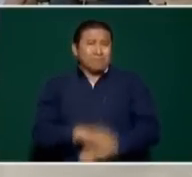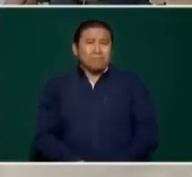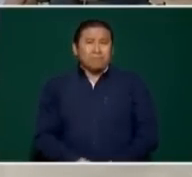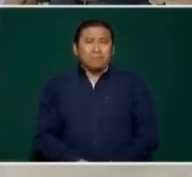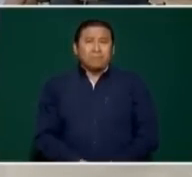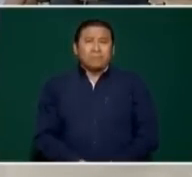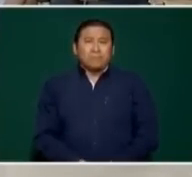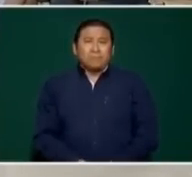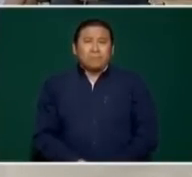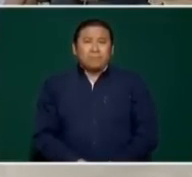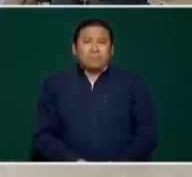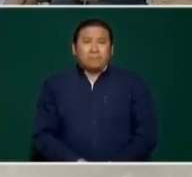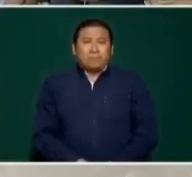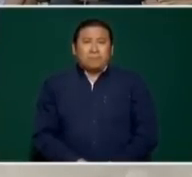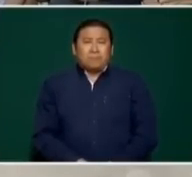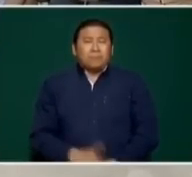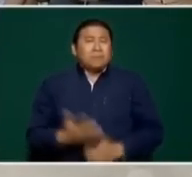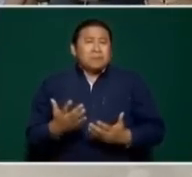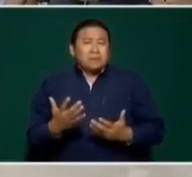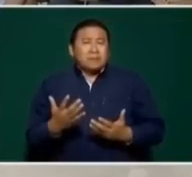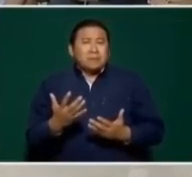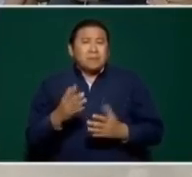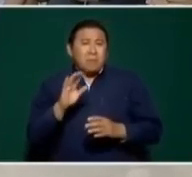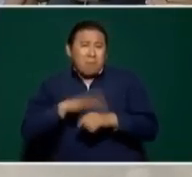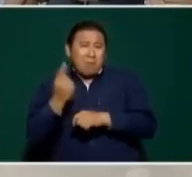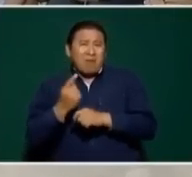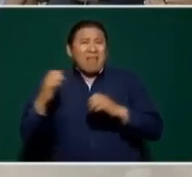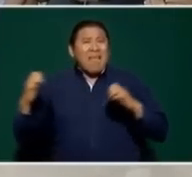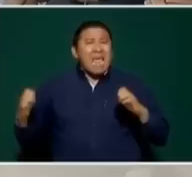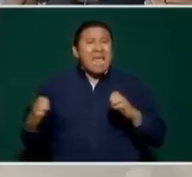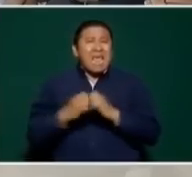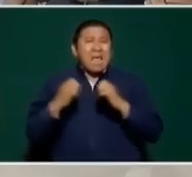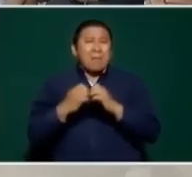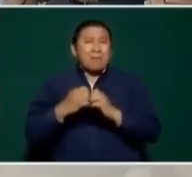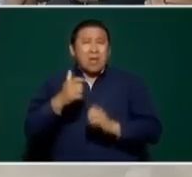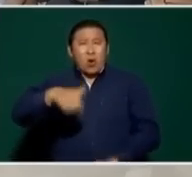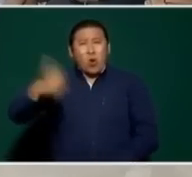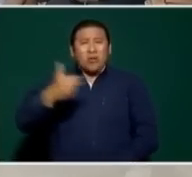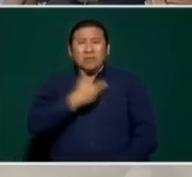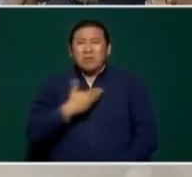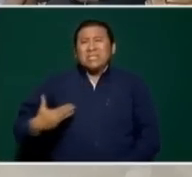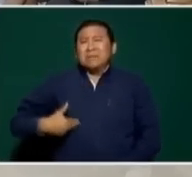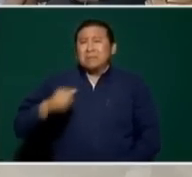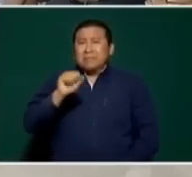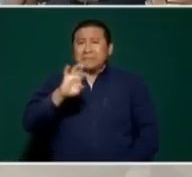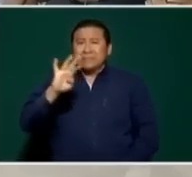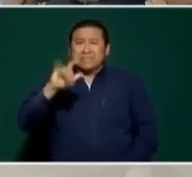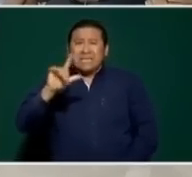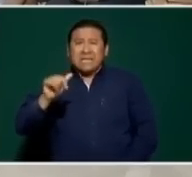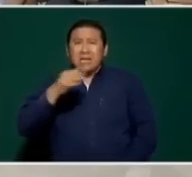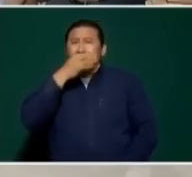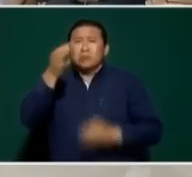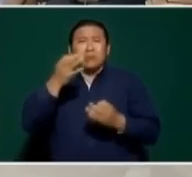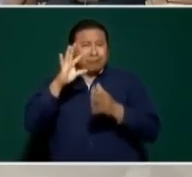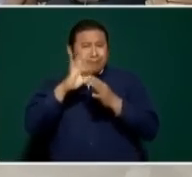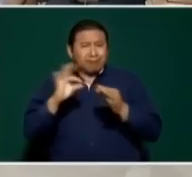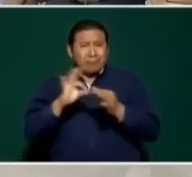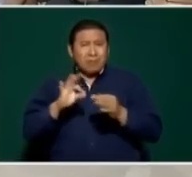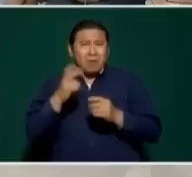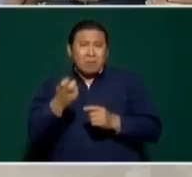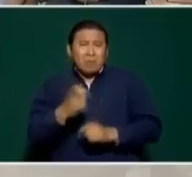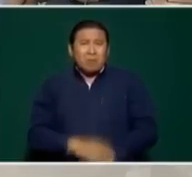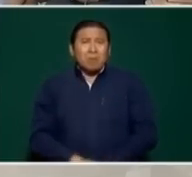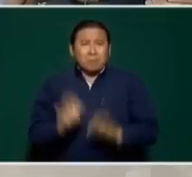Una precisión del sargazo. ¿Por qué se declaró emergencia 11 municipios por sargazo si nos están diciendo que no es